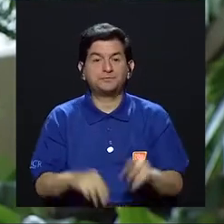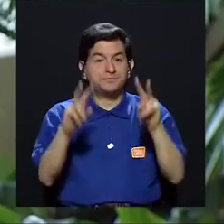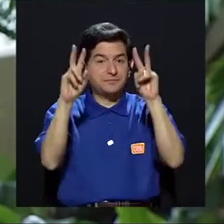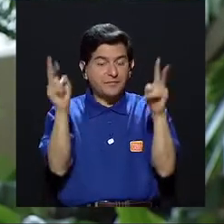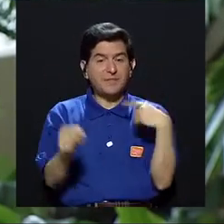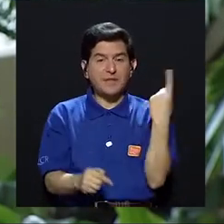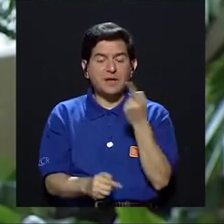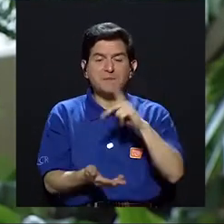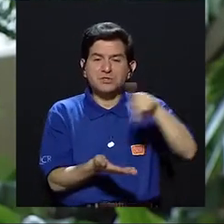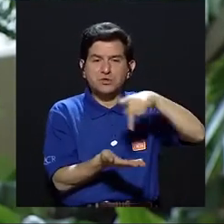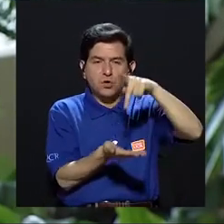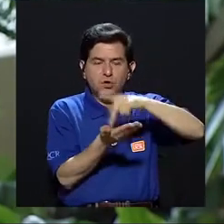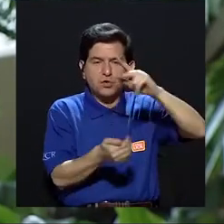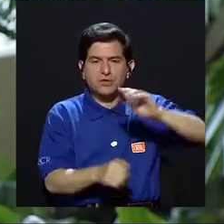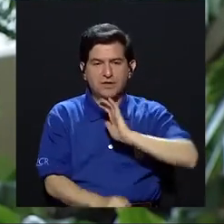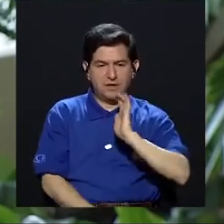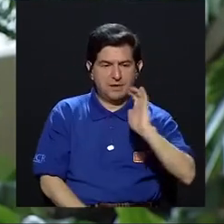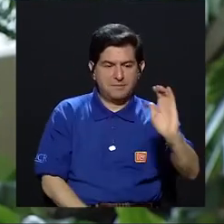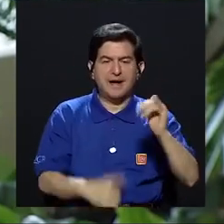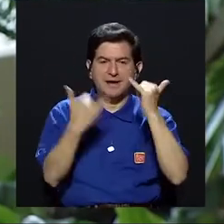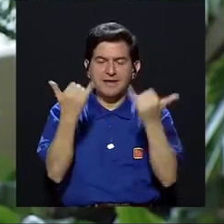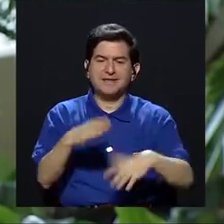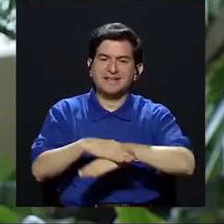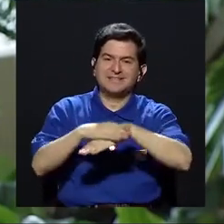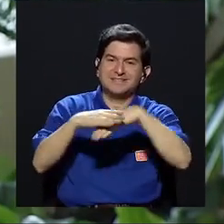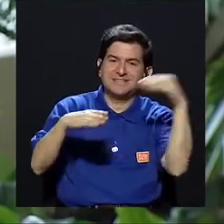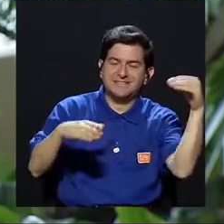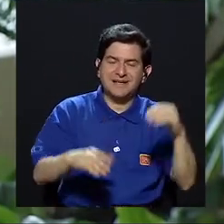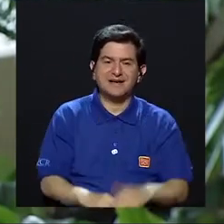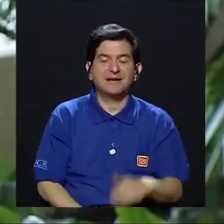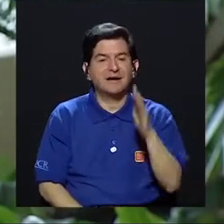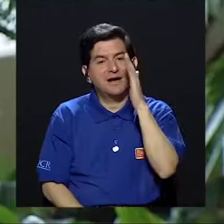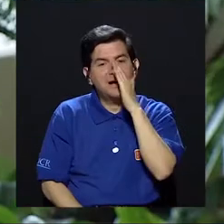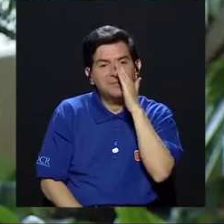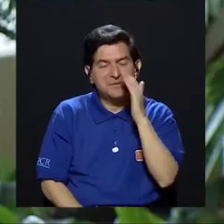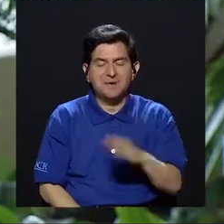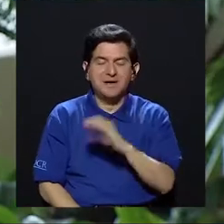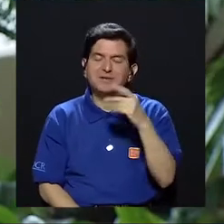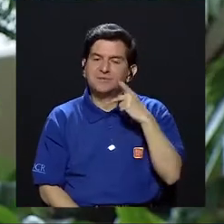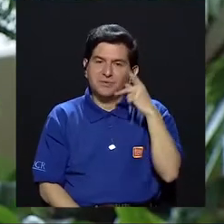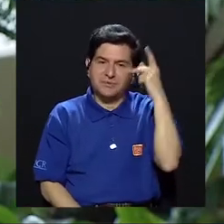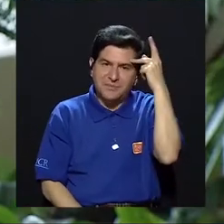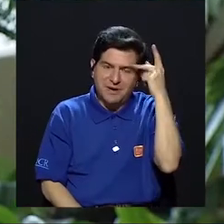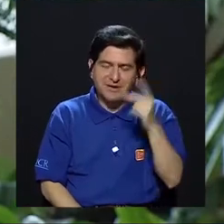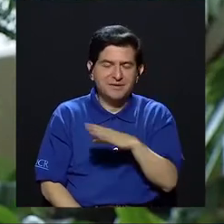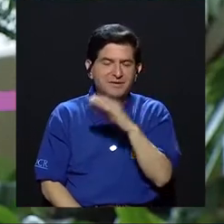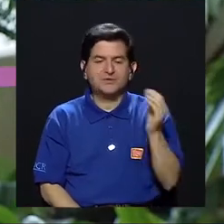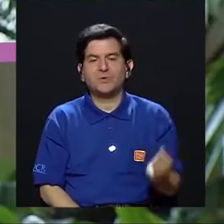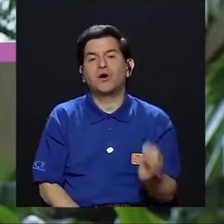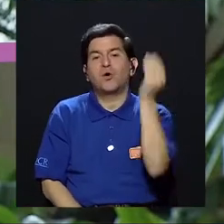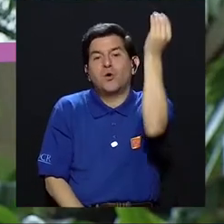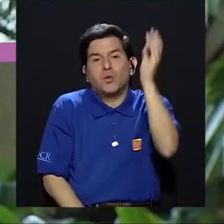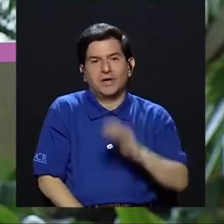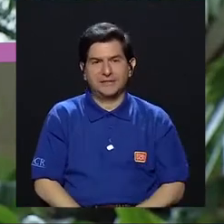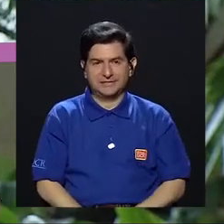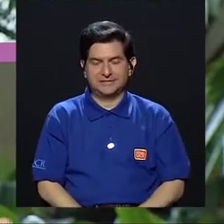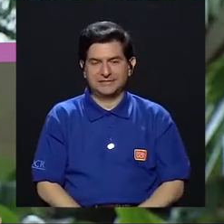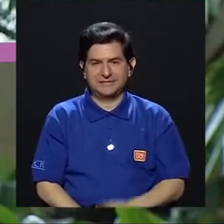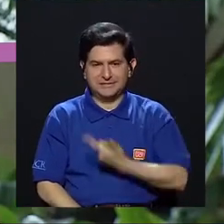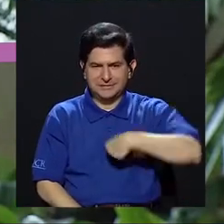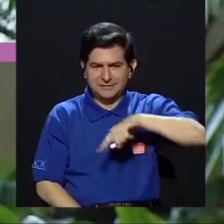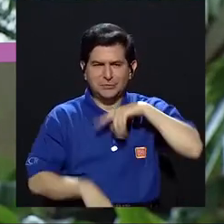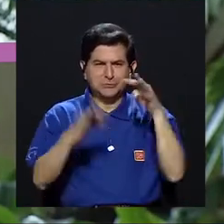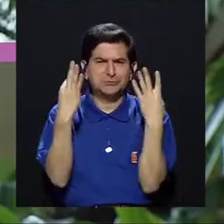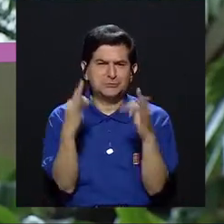el tema solo de parque infantil ya excluye a las mamás, excluye a los papás y excluye a los jóvenes. Entonces